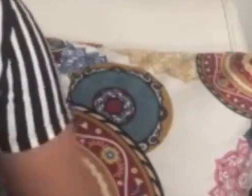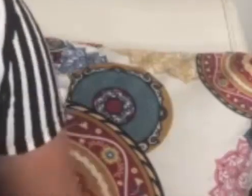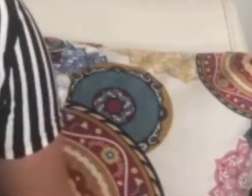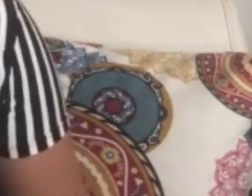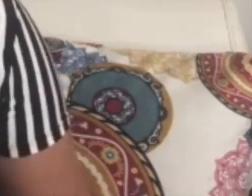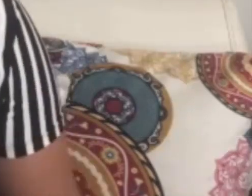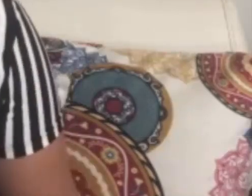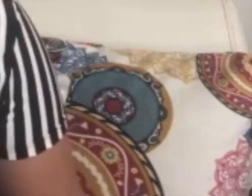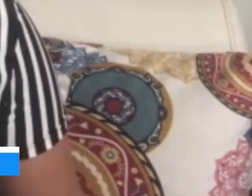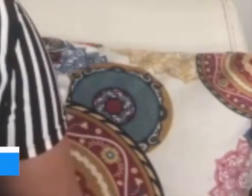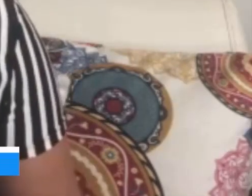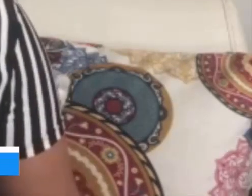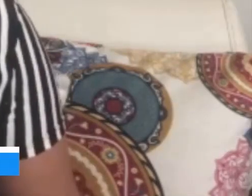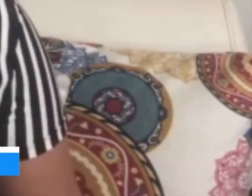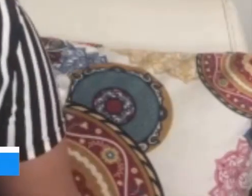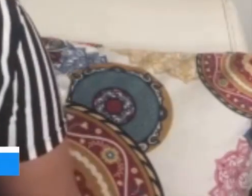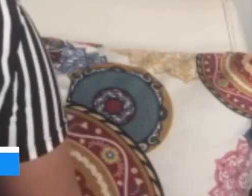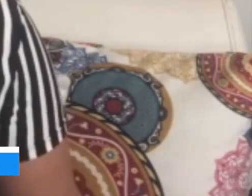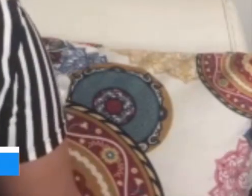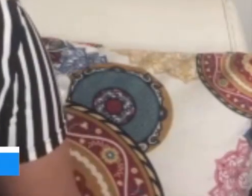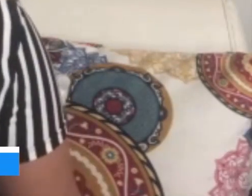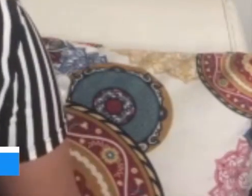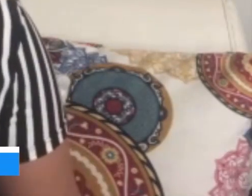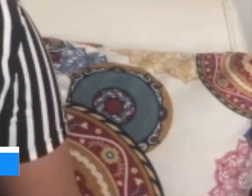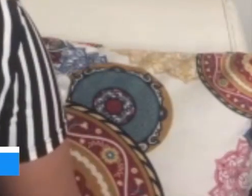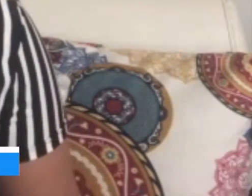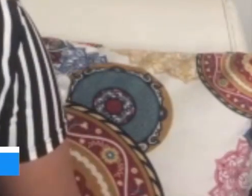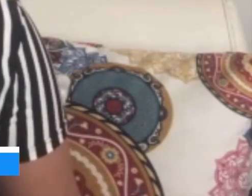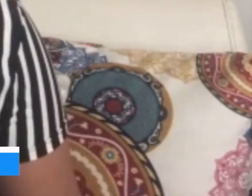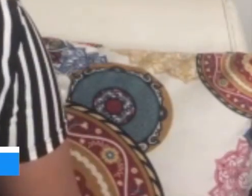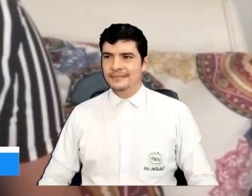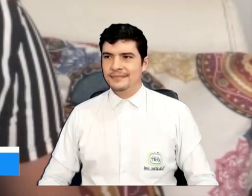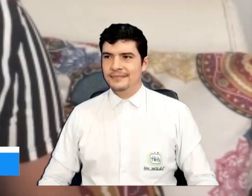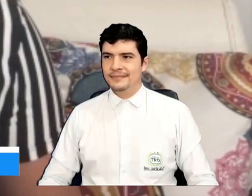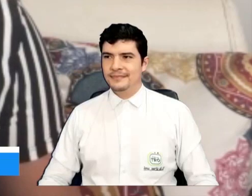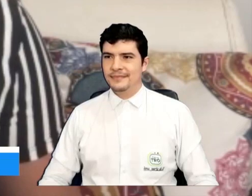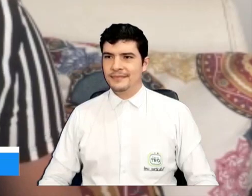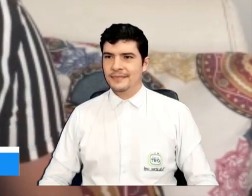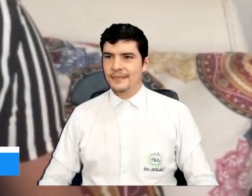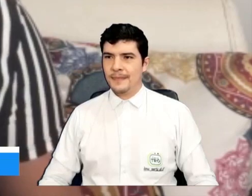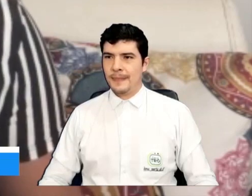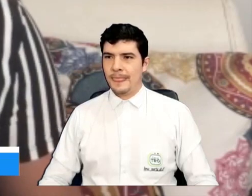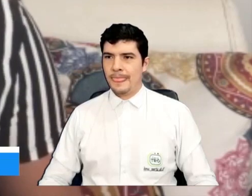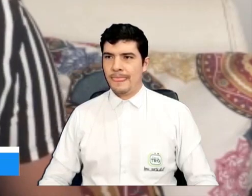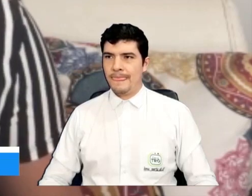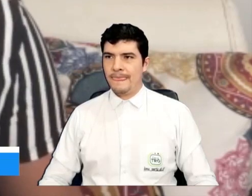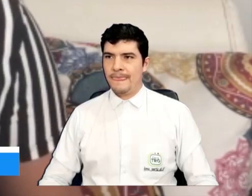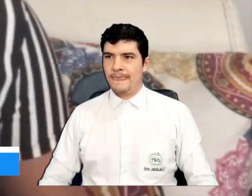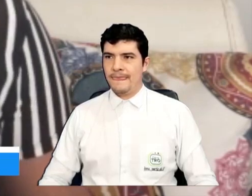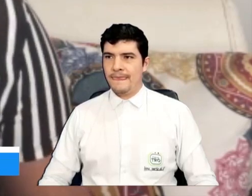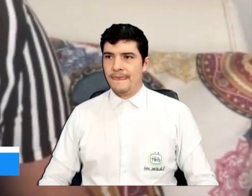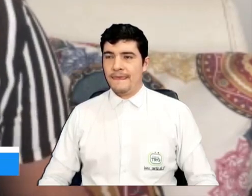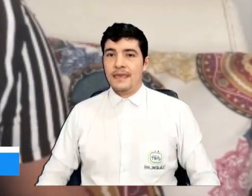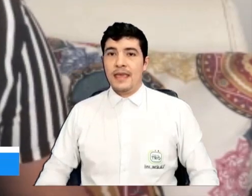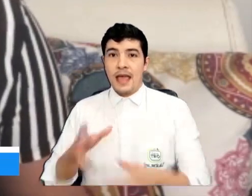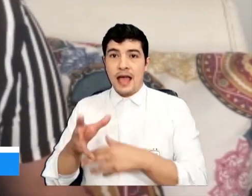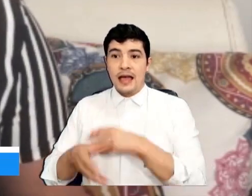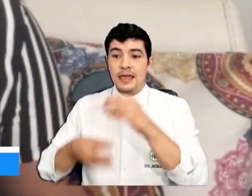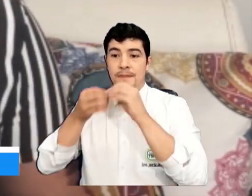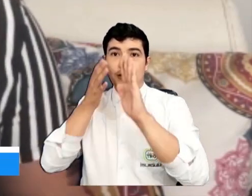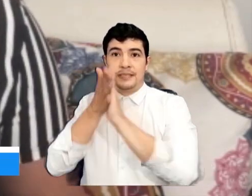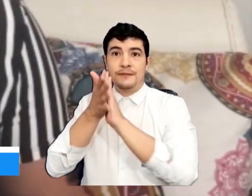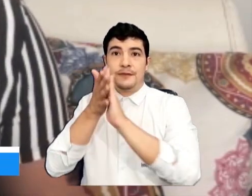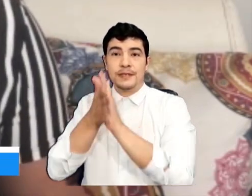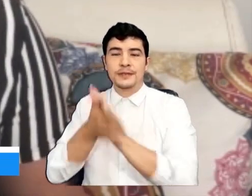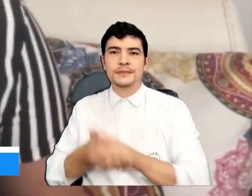Avanzamos con más noticias. Ante los casos positivos de COVID-19 que se han registrado al interior de las cárceles de Colombia, los guardias